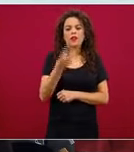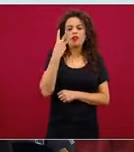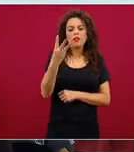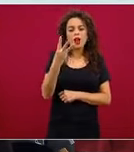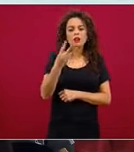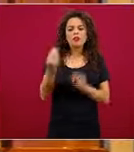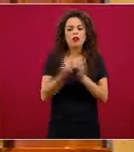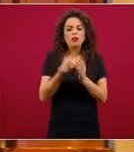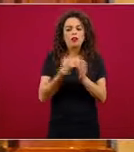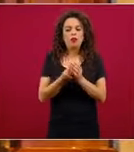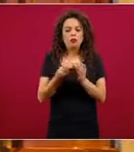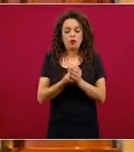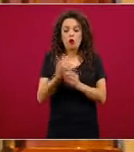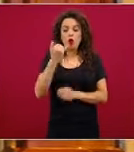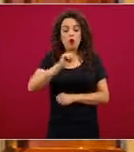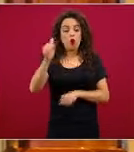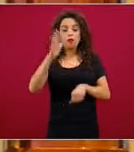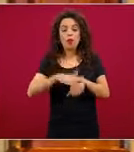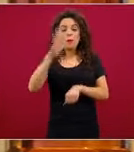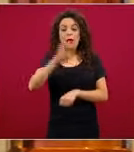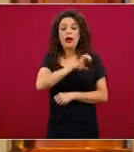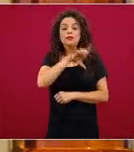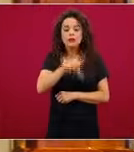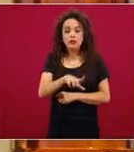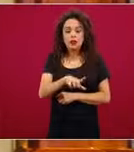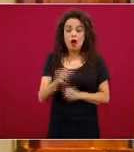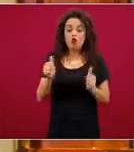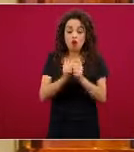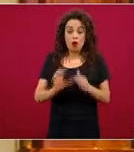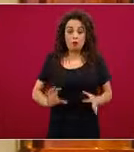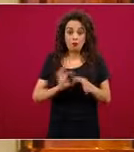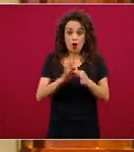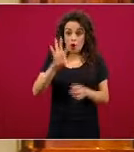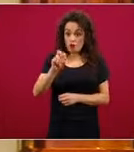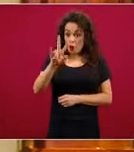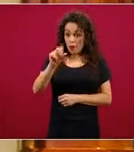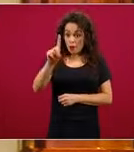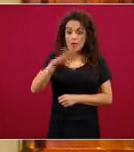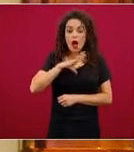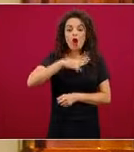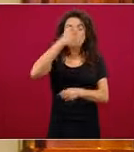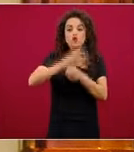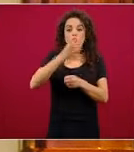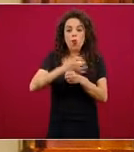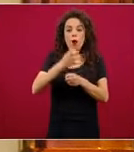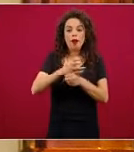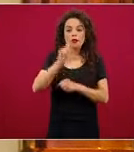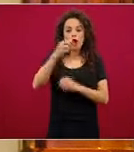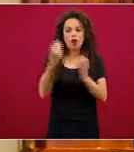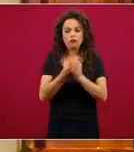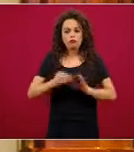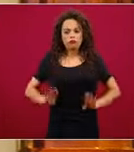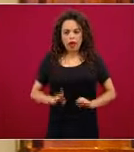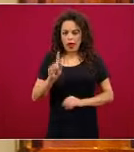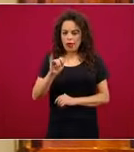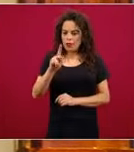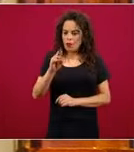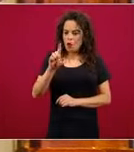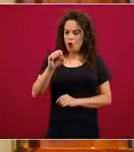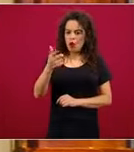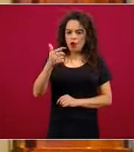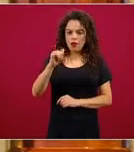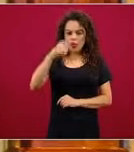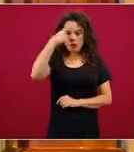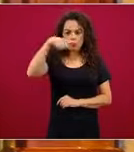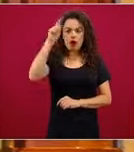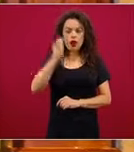más las células especializadas, y ahora con COVID se suma una 4ª tipología, que sería los hospitales dedicados,